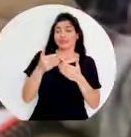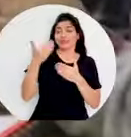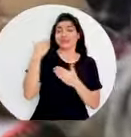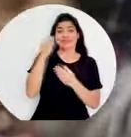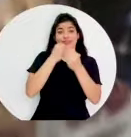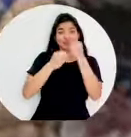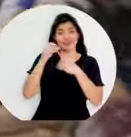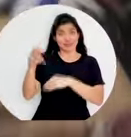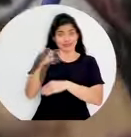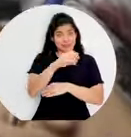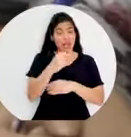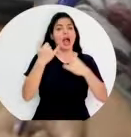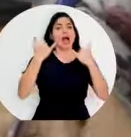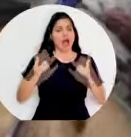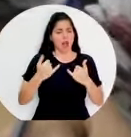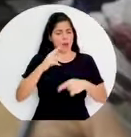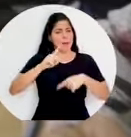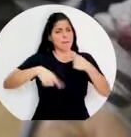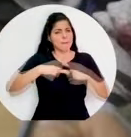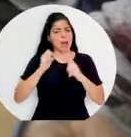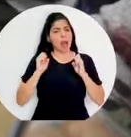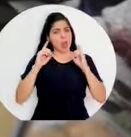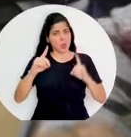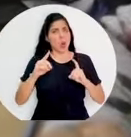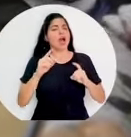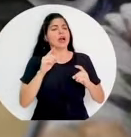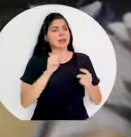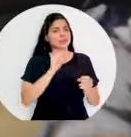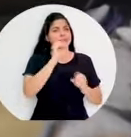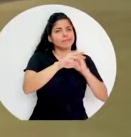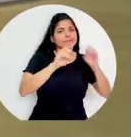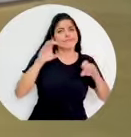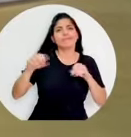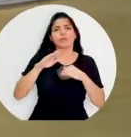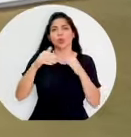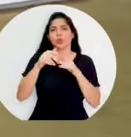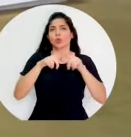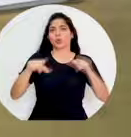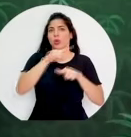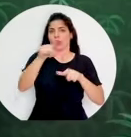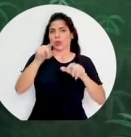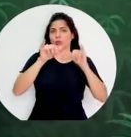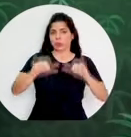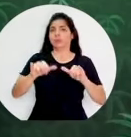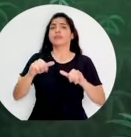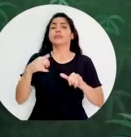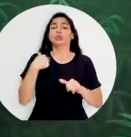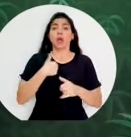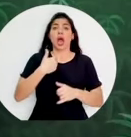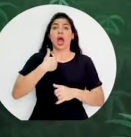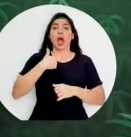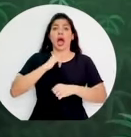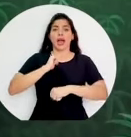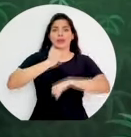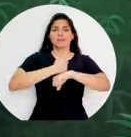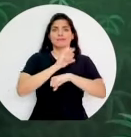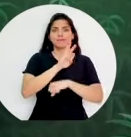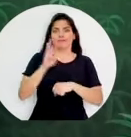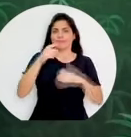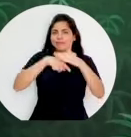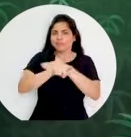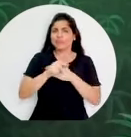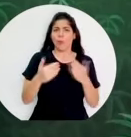como lo hicimos con los alimentos, ahora llegaremos con la educación hasta donde ustedes estén. Tenemos una